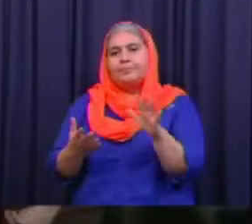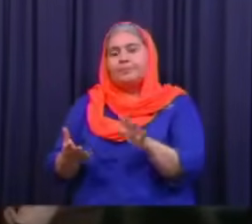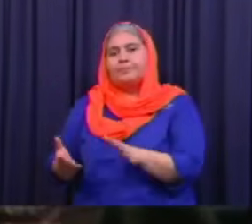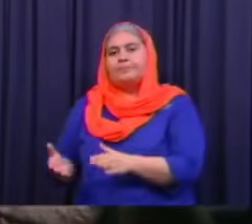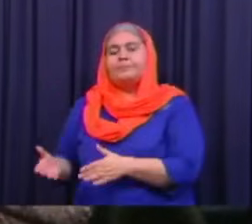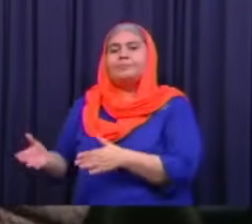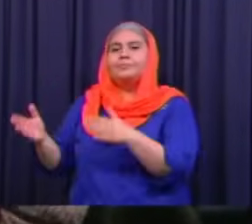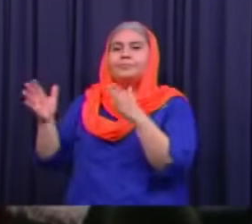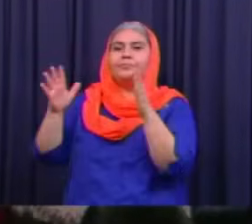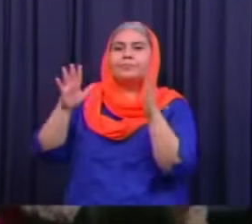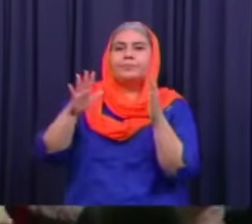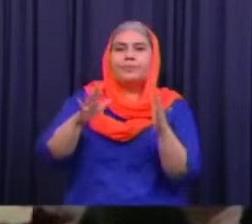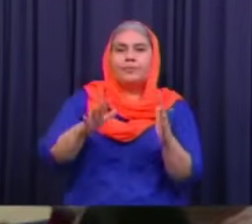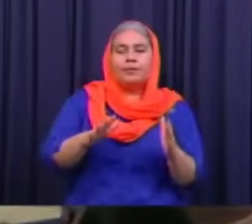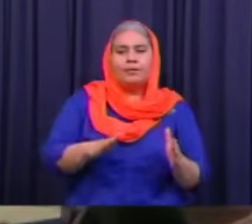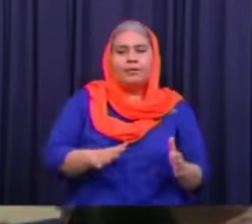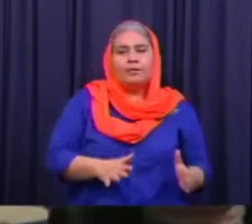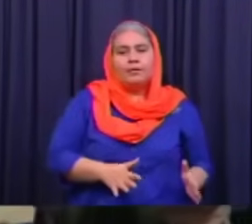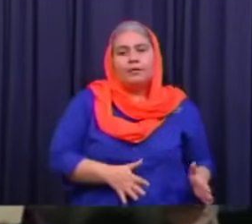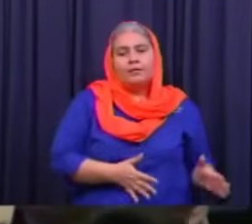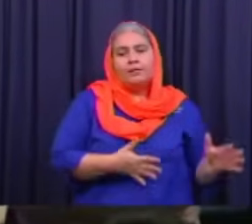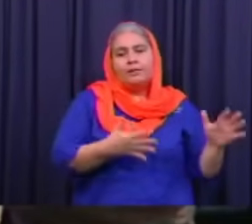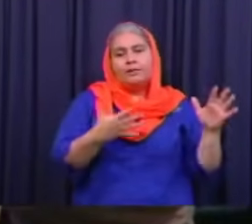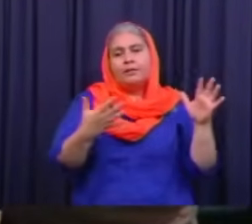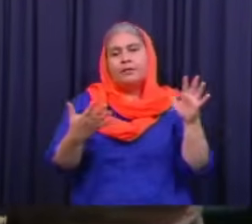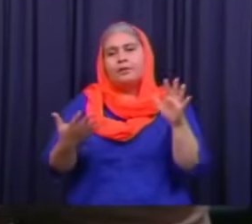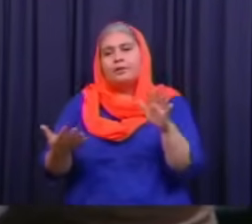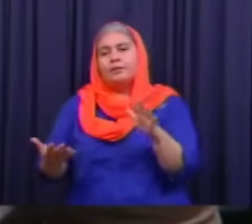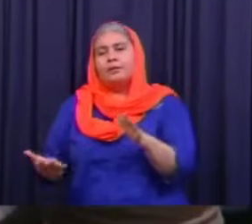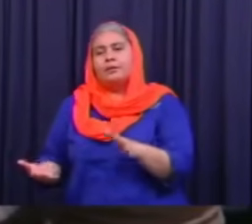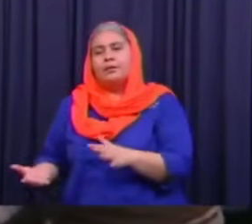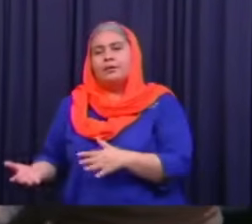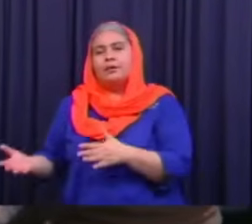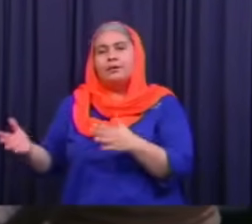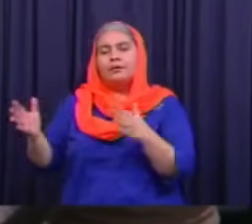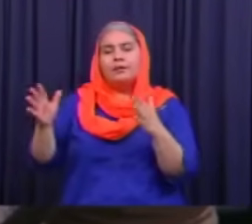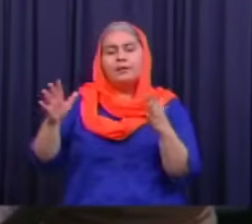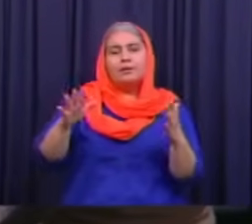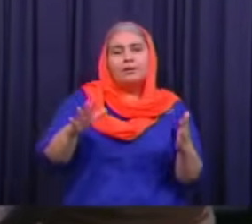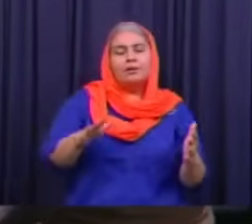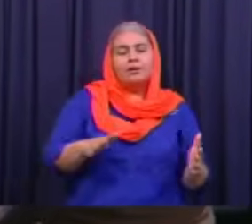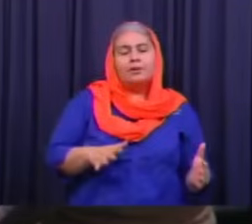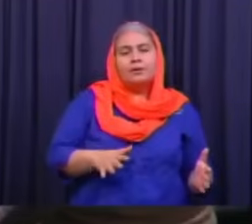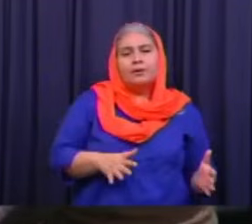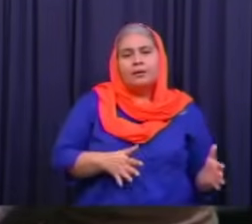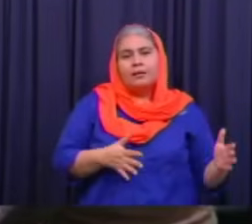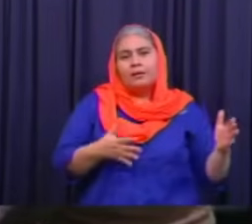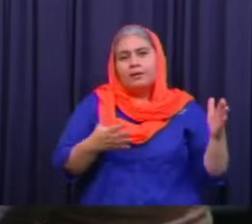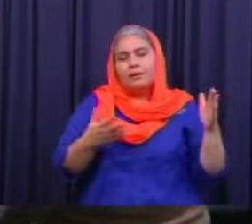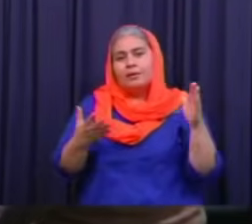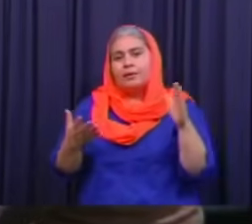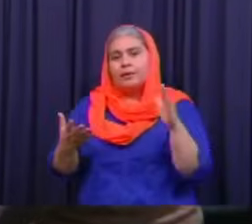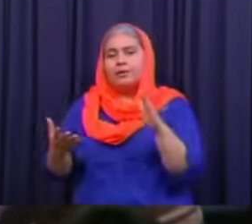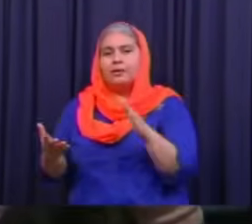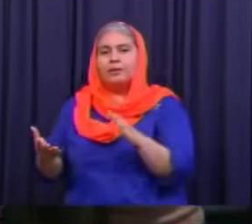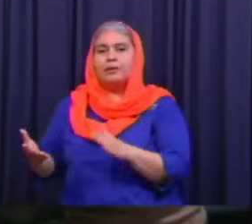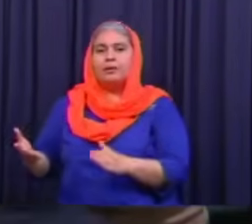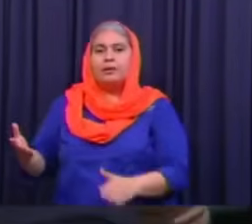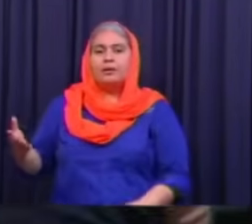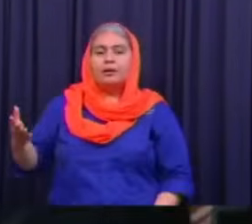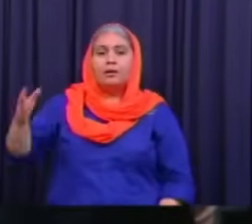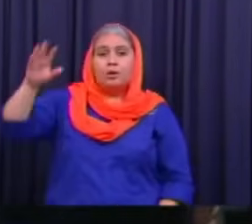Señor si le ponemos volumen al micrófono acá vino tu gracia y aquello